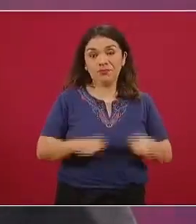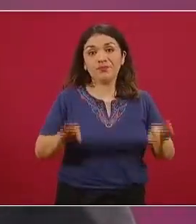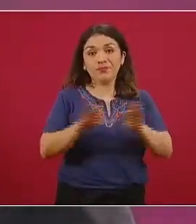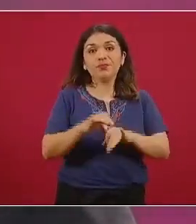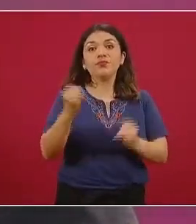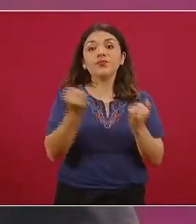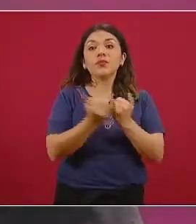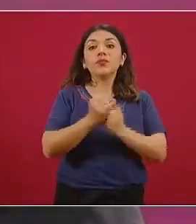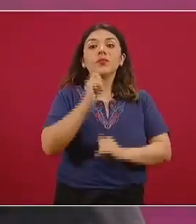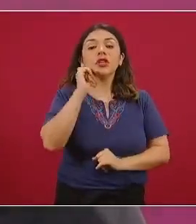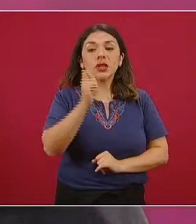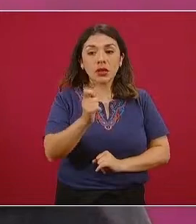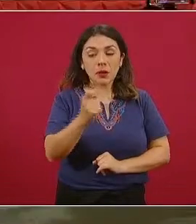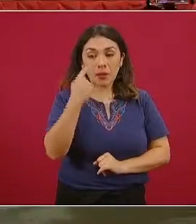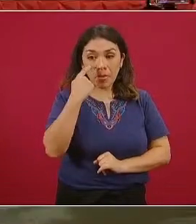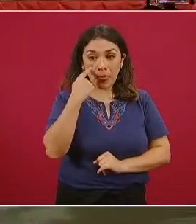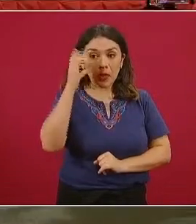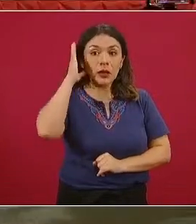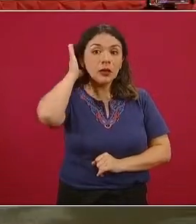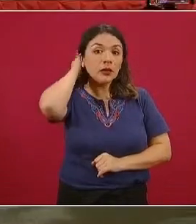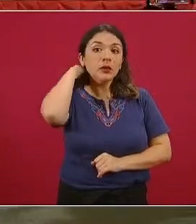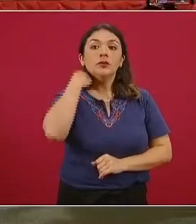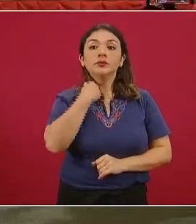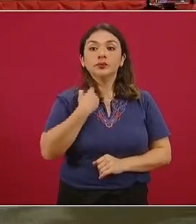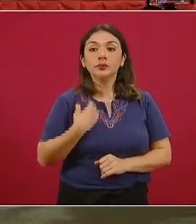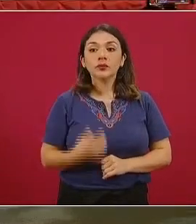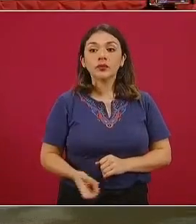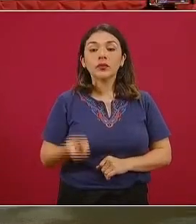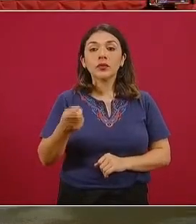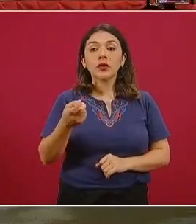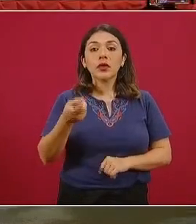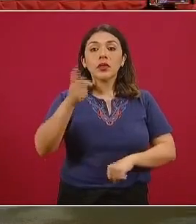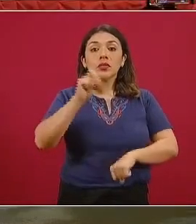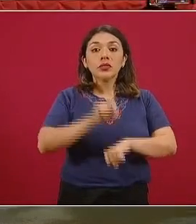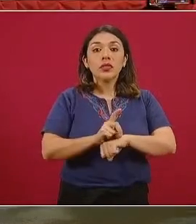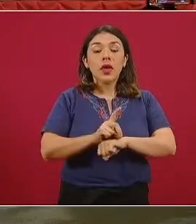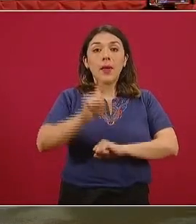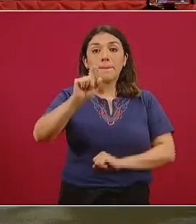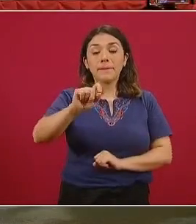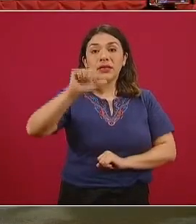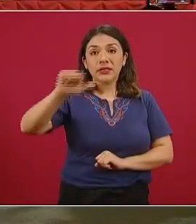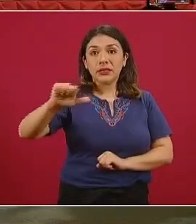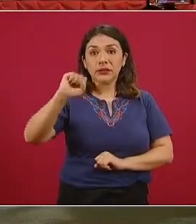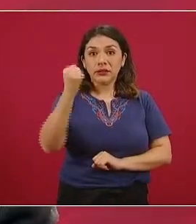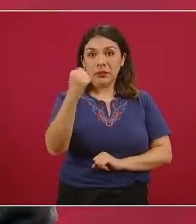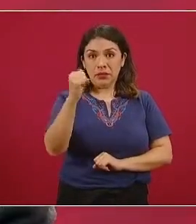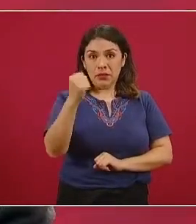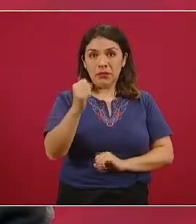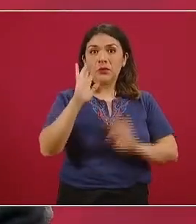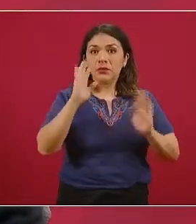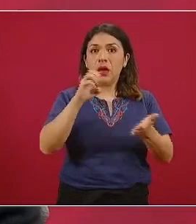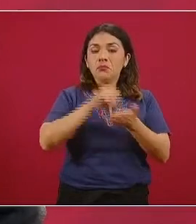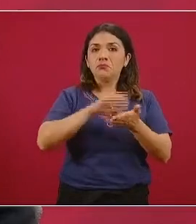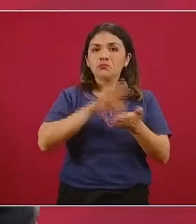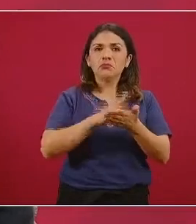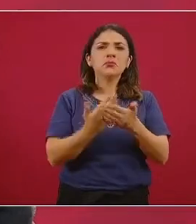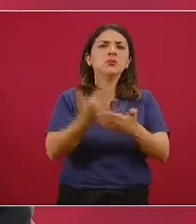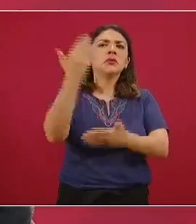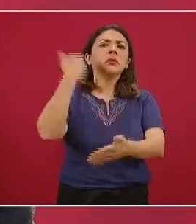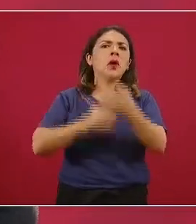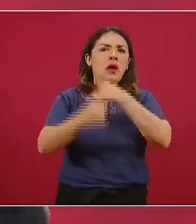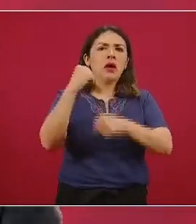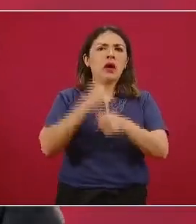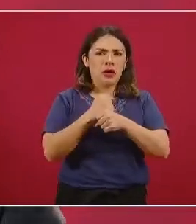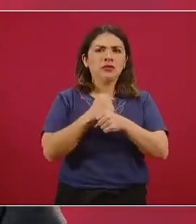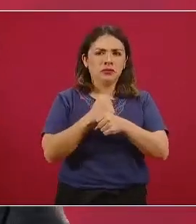importante, consiste en lo siguiente: el 26 de septiembre se ha establecido desde hace varios años, ahorita